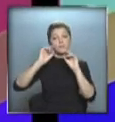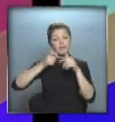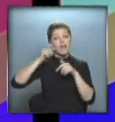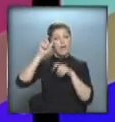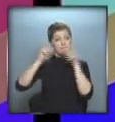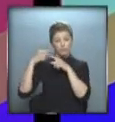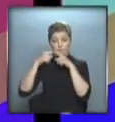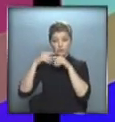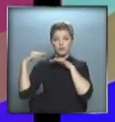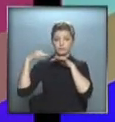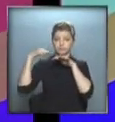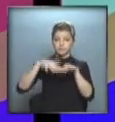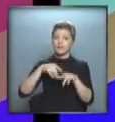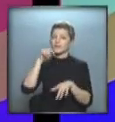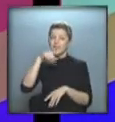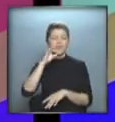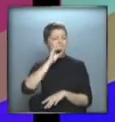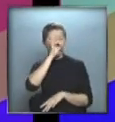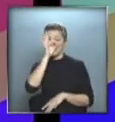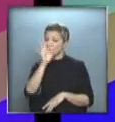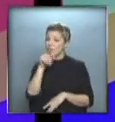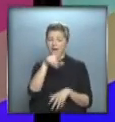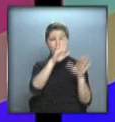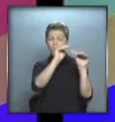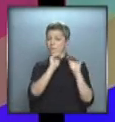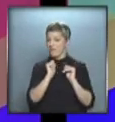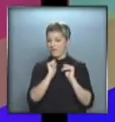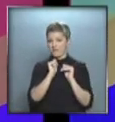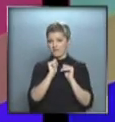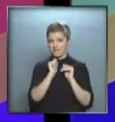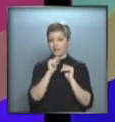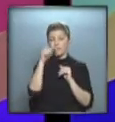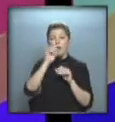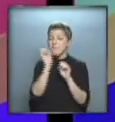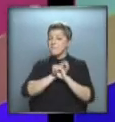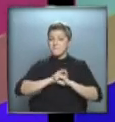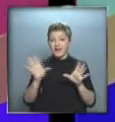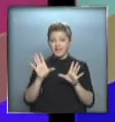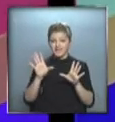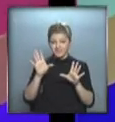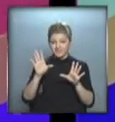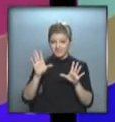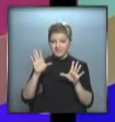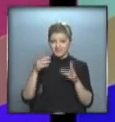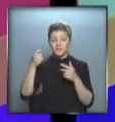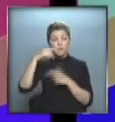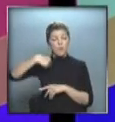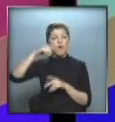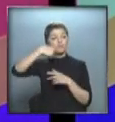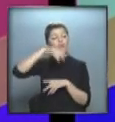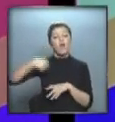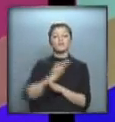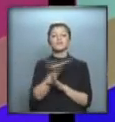militantes, que no se les ocurra nunca hacer algo así, porque justamente es todo lo contrario que lo que queremos en la sociedad